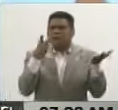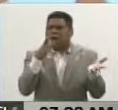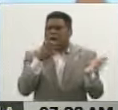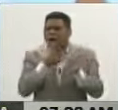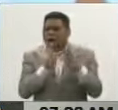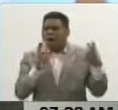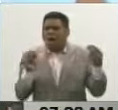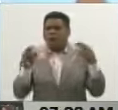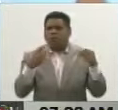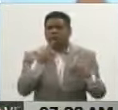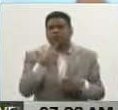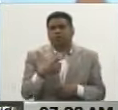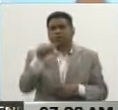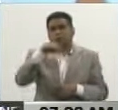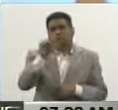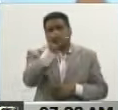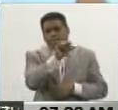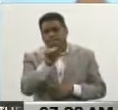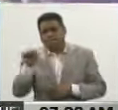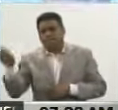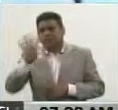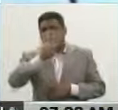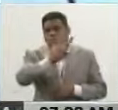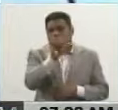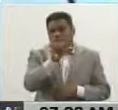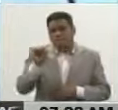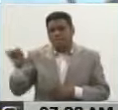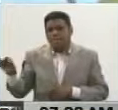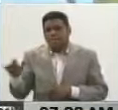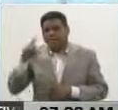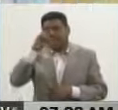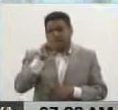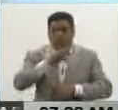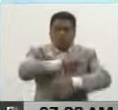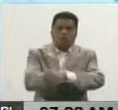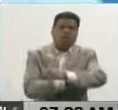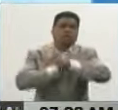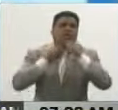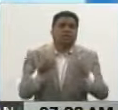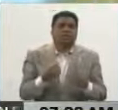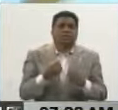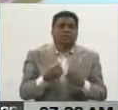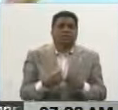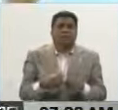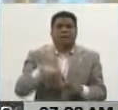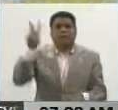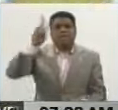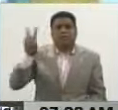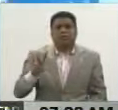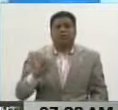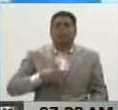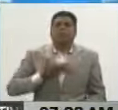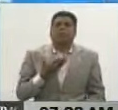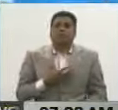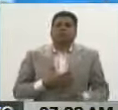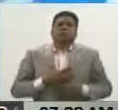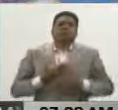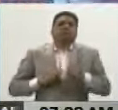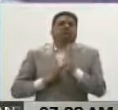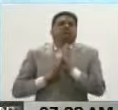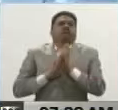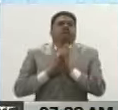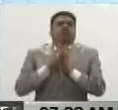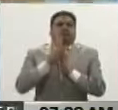Nacional, han dicho que estos meses, estos últimos 4 meses del año, se va a fortalecer mucho más el país y, digamos, vamos a poder salir airosos de esta